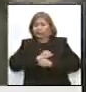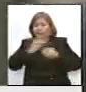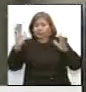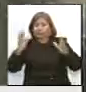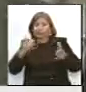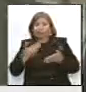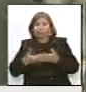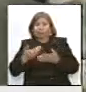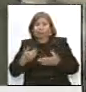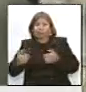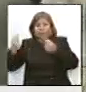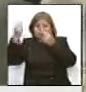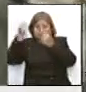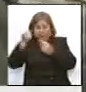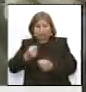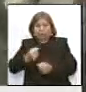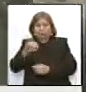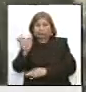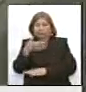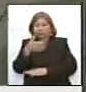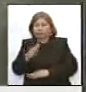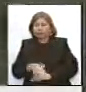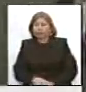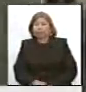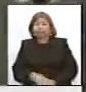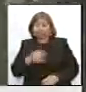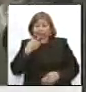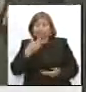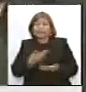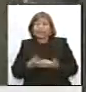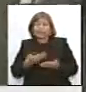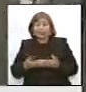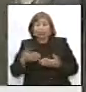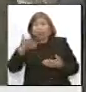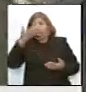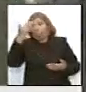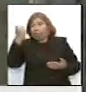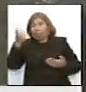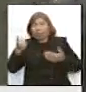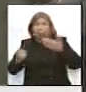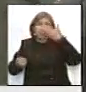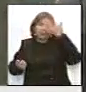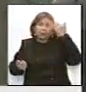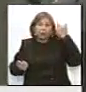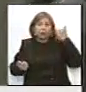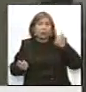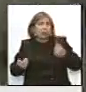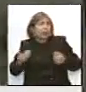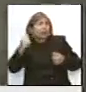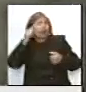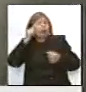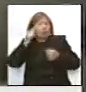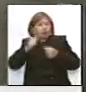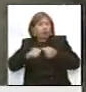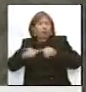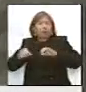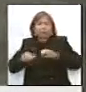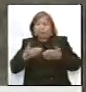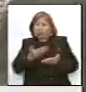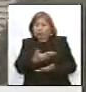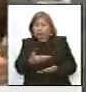que los chilenos colocaran su propia bandera. Esas cosas que a veces hemos olvidado se recuerdan con actividades como